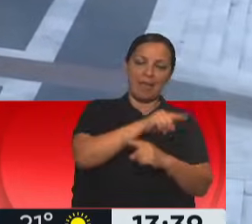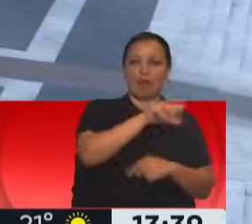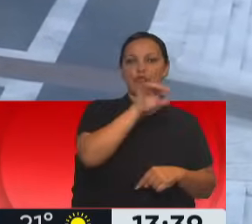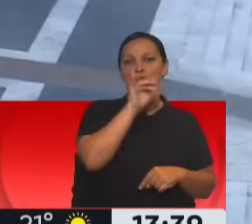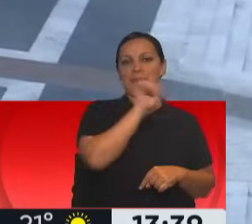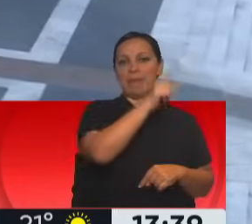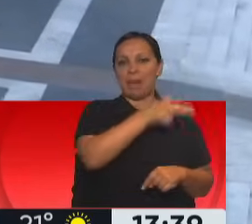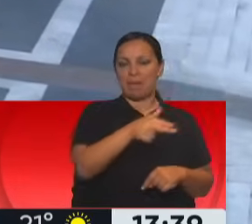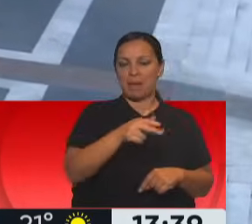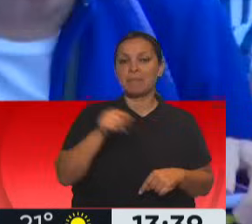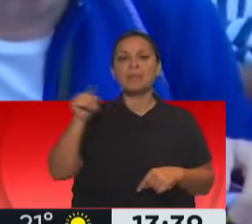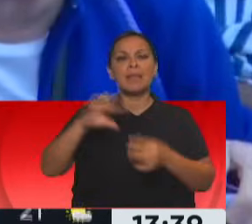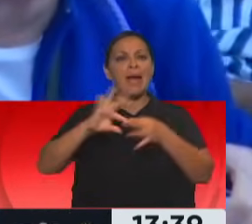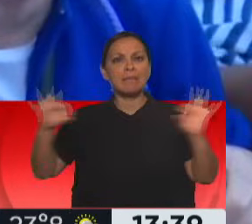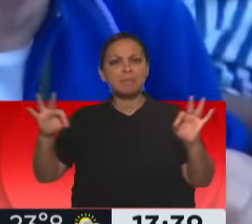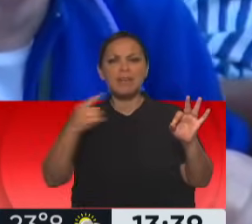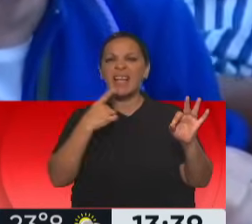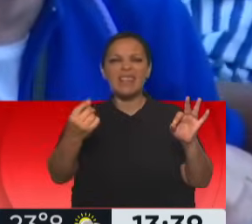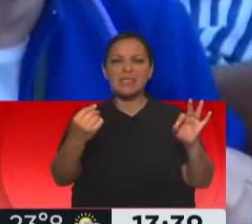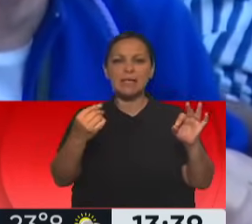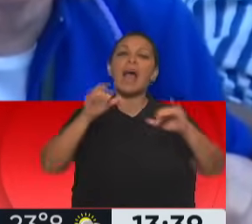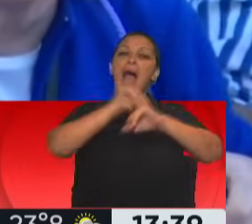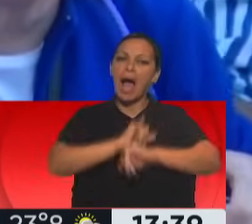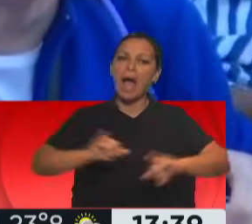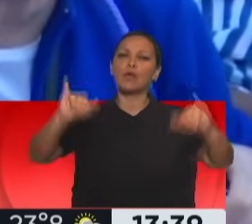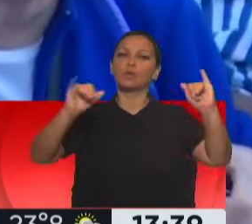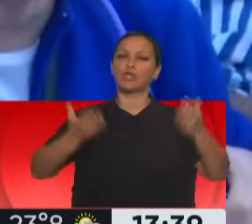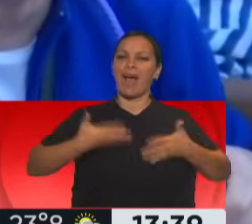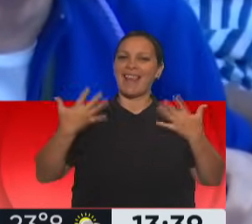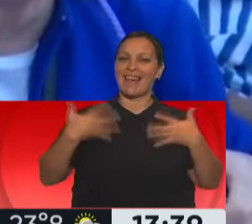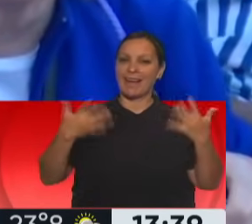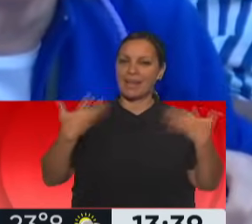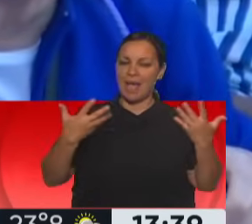latín significa: os anuncio una gran alegría, tenemos papa. Tenemos papa.